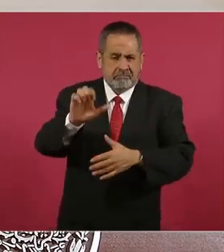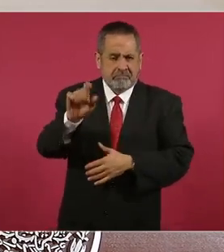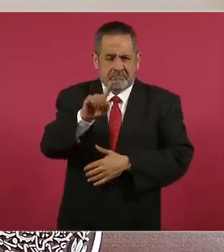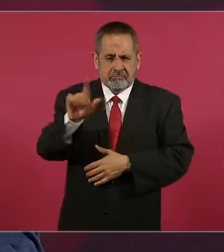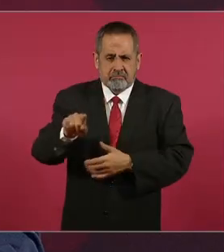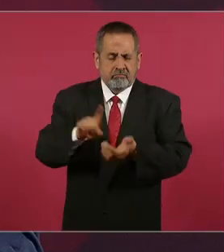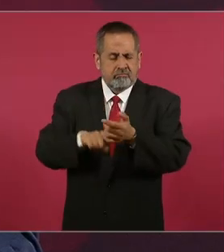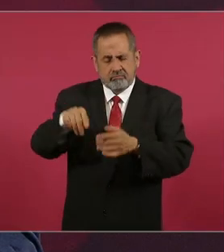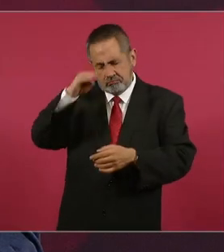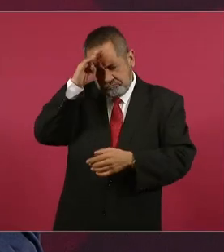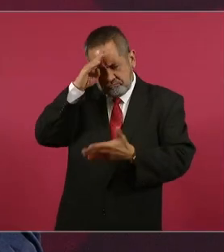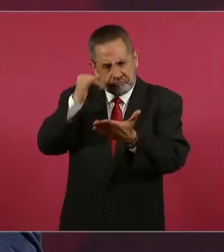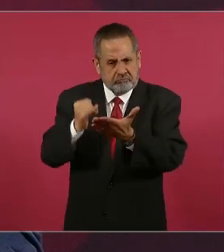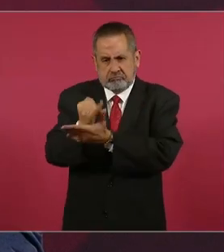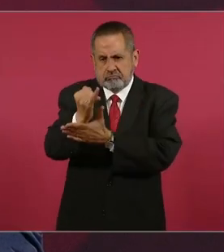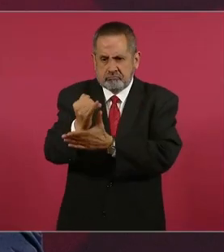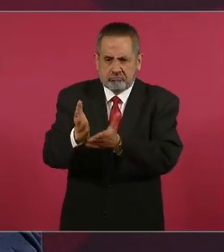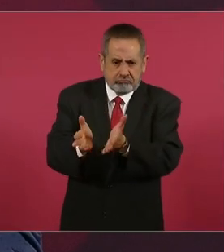tomaron una decisión